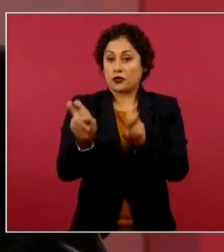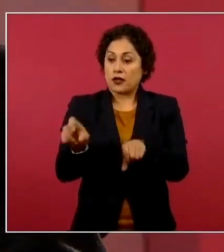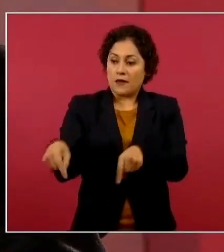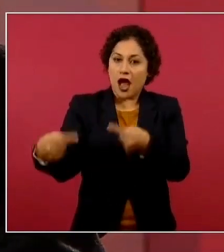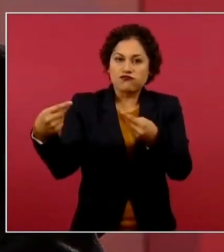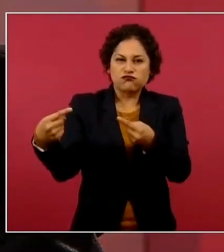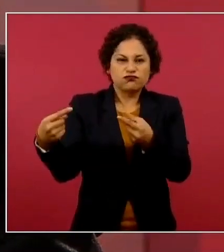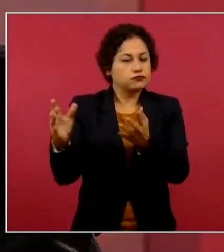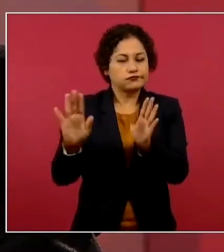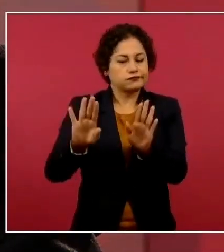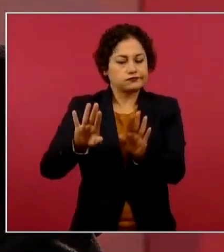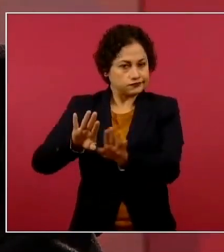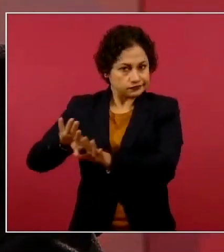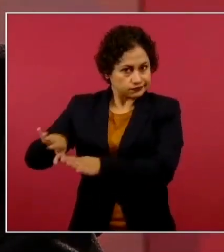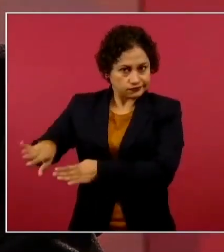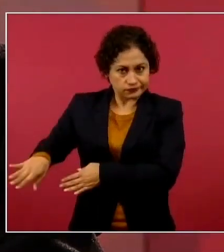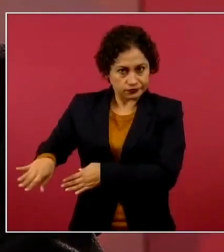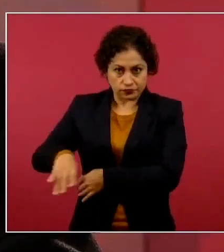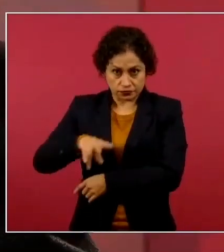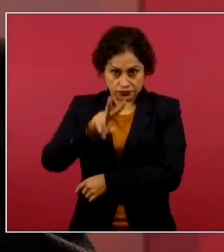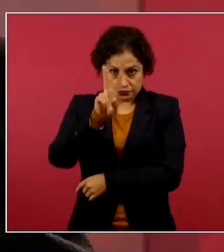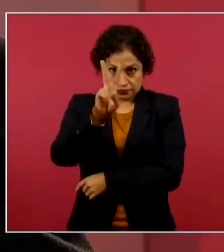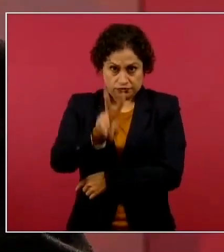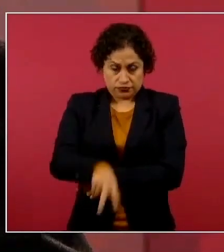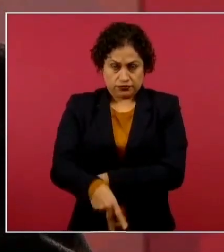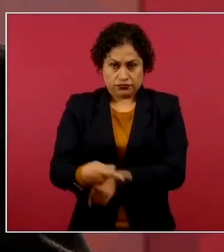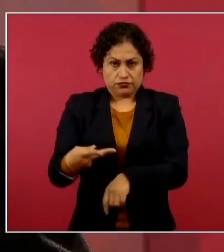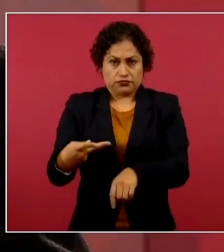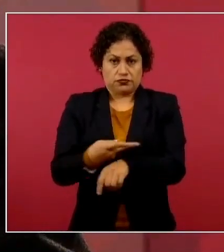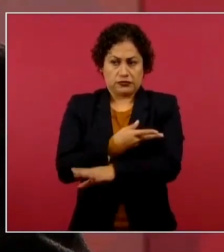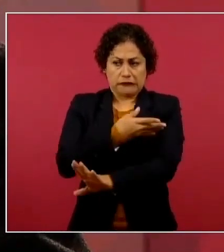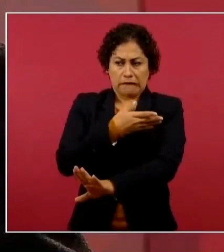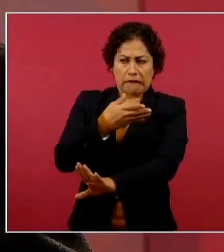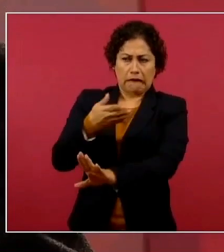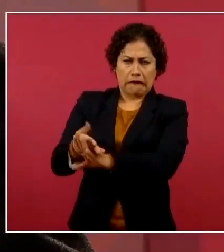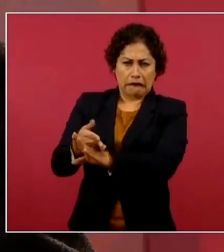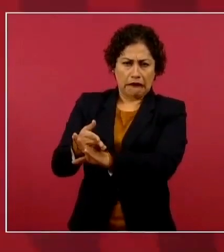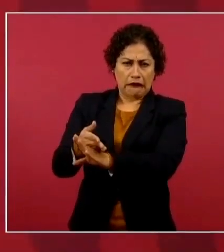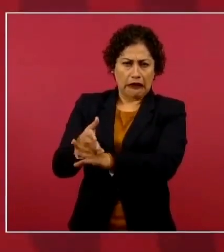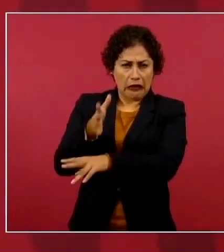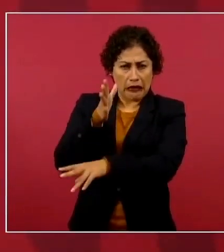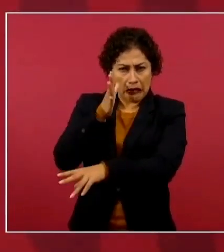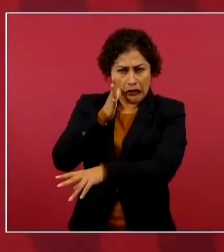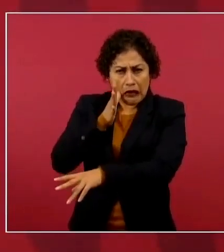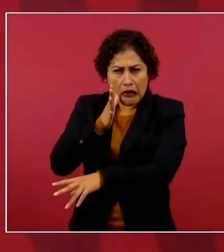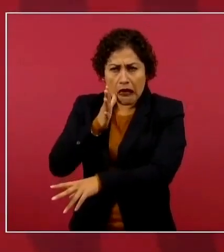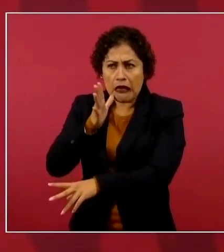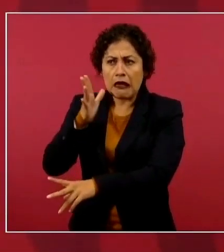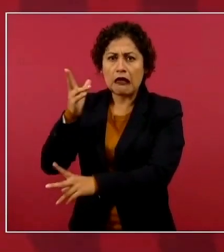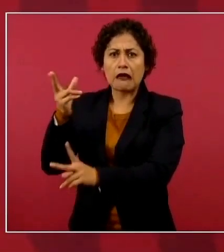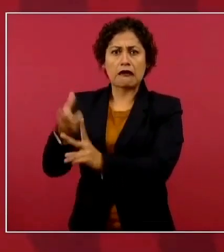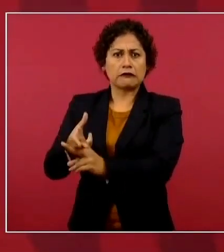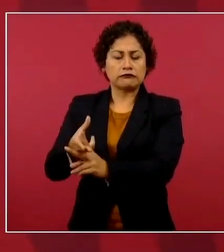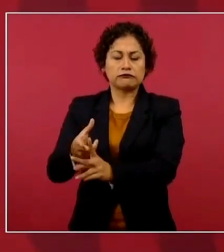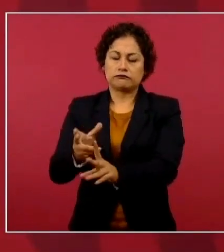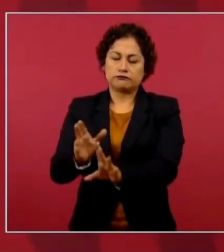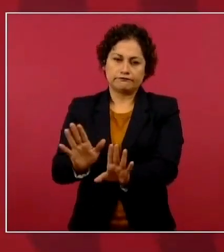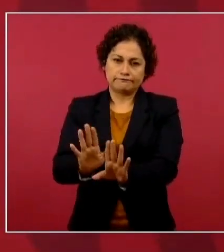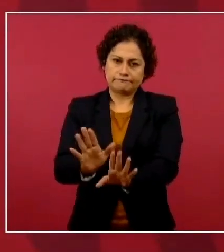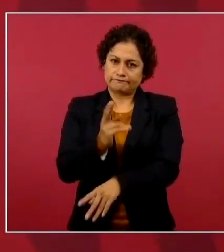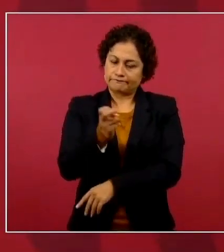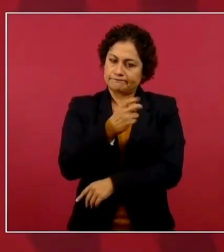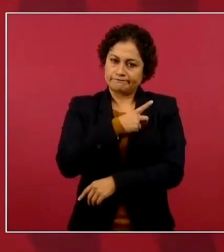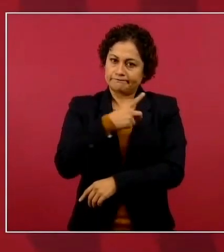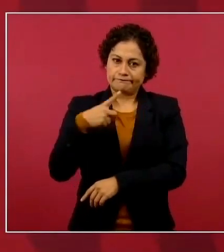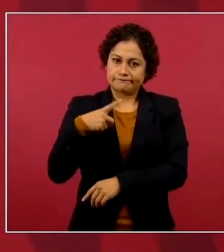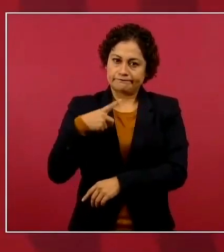reprobable que se atente contra la vida de cualquier persona, y en